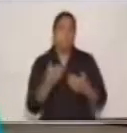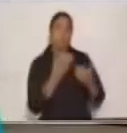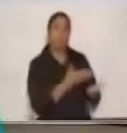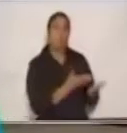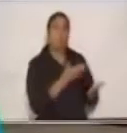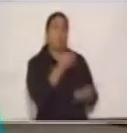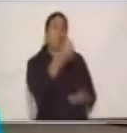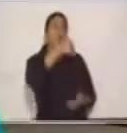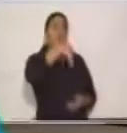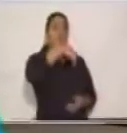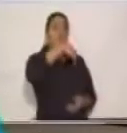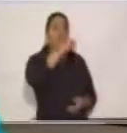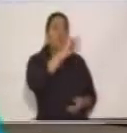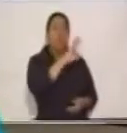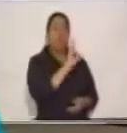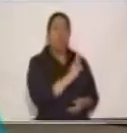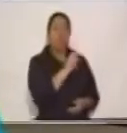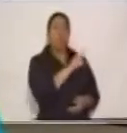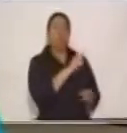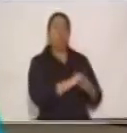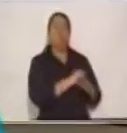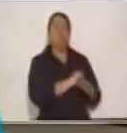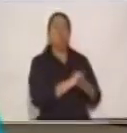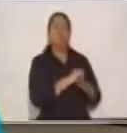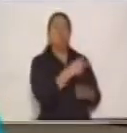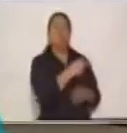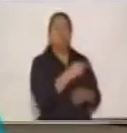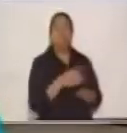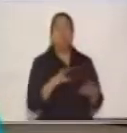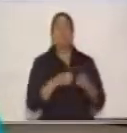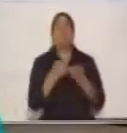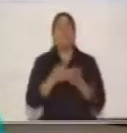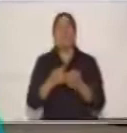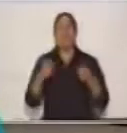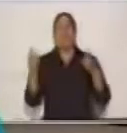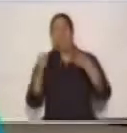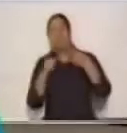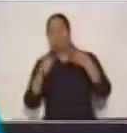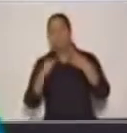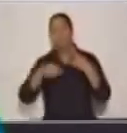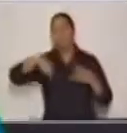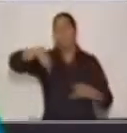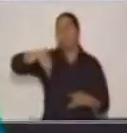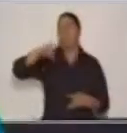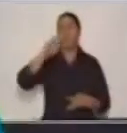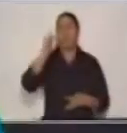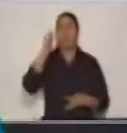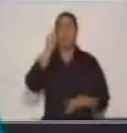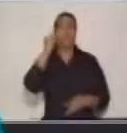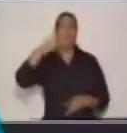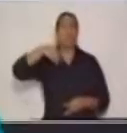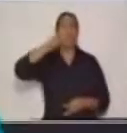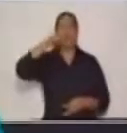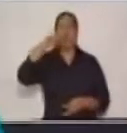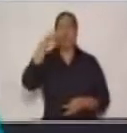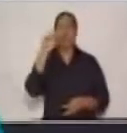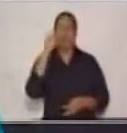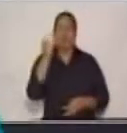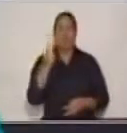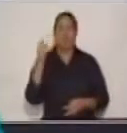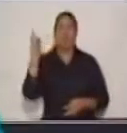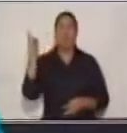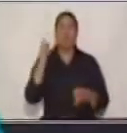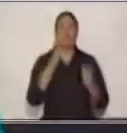una parte práctica, la encontramos en la parte pragmática. Es esta la estructura entonces de la Constitución Política de la República